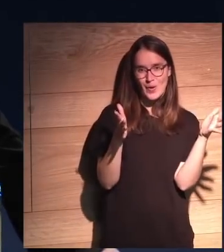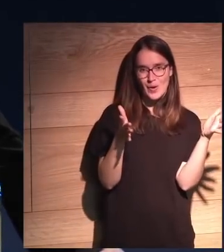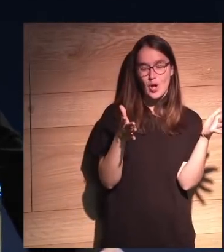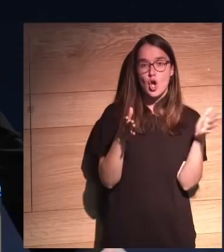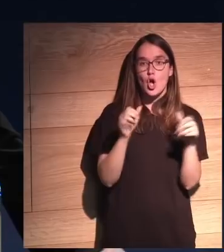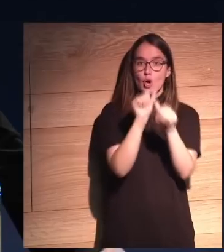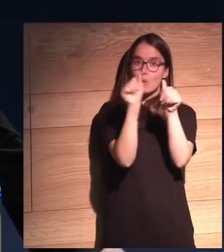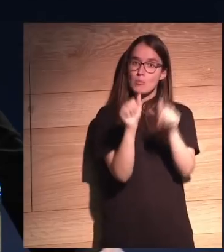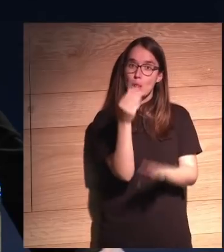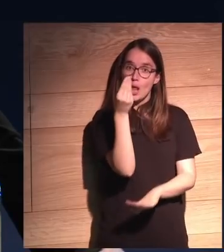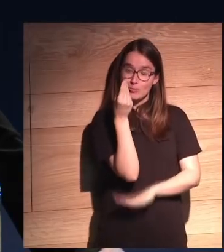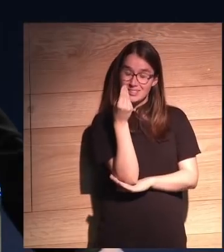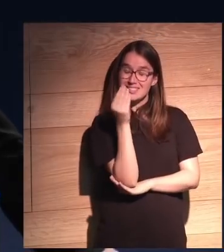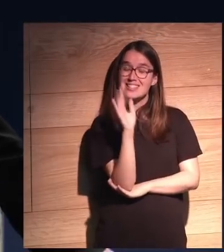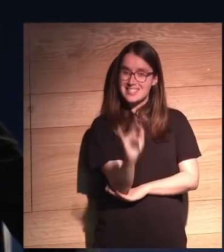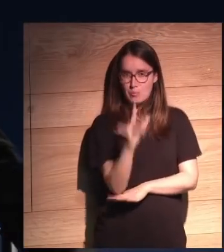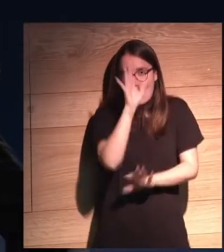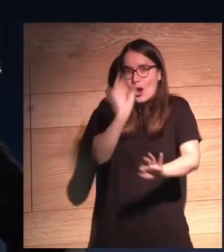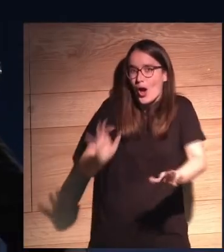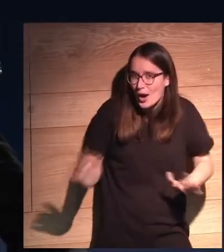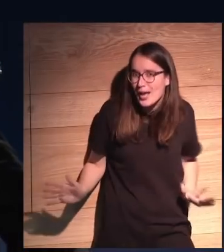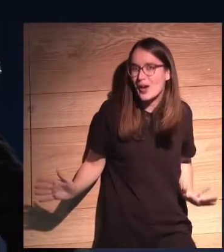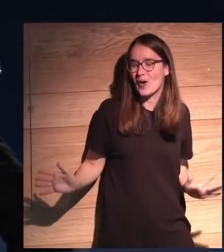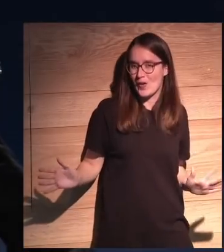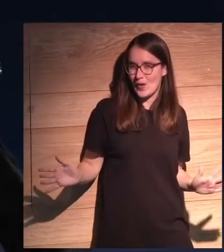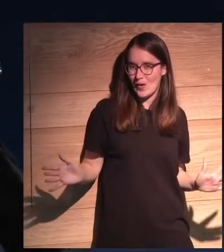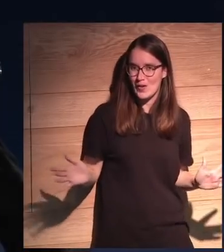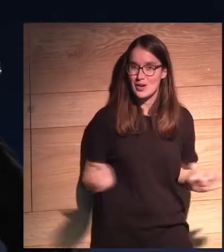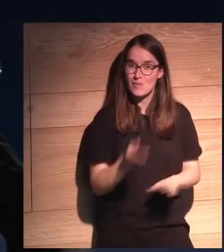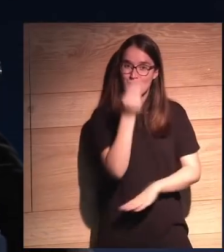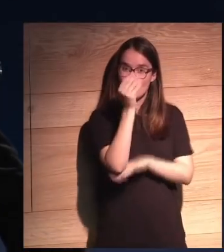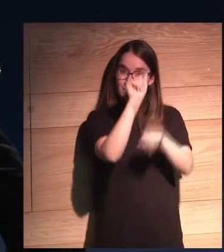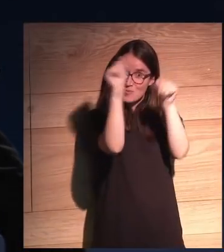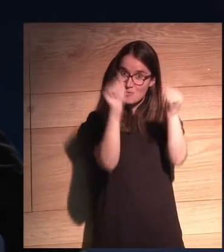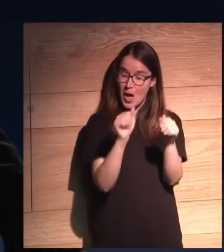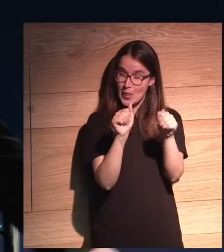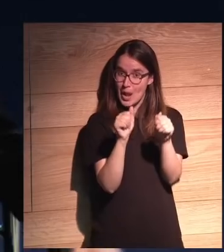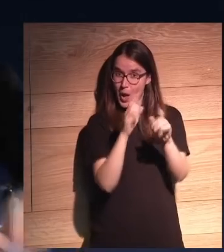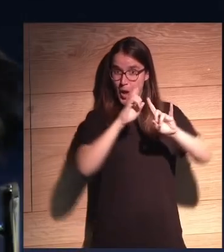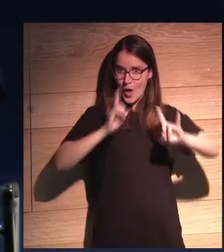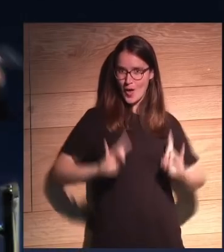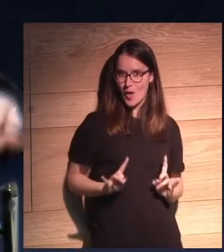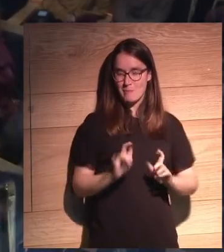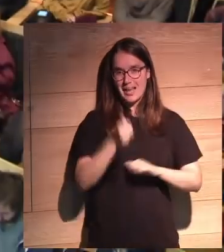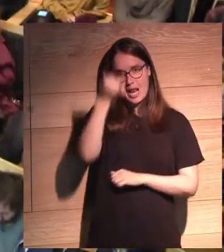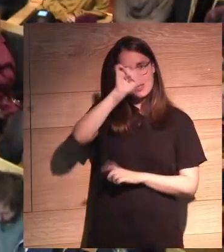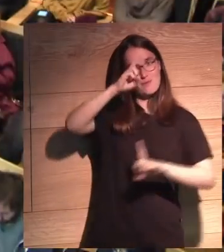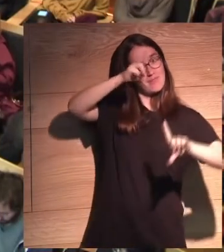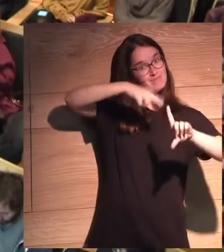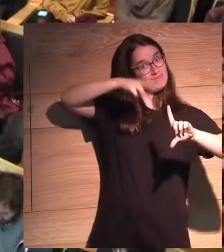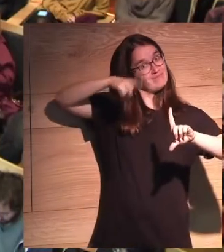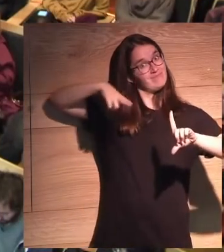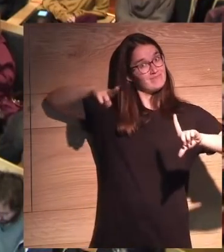como modelos. Obviamente, quienes posaban como modelos para que los hombres,